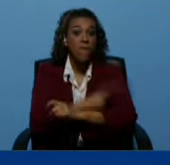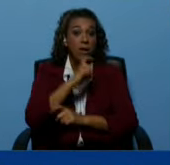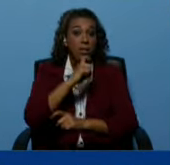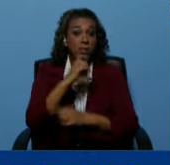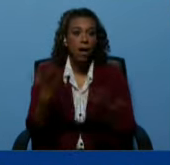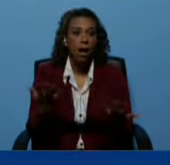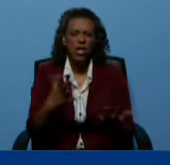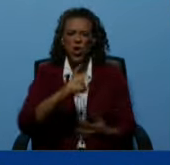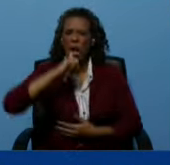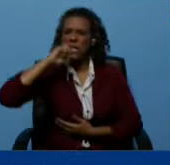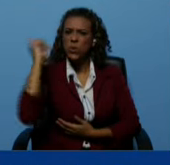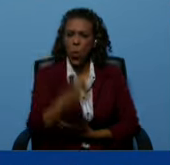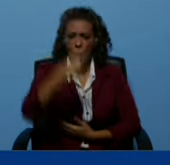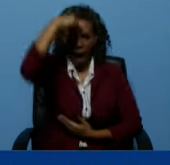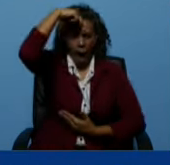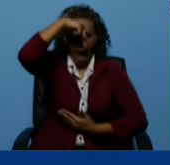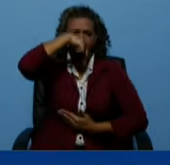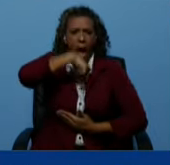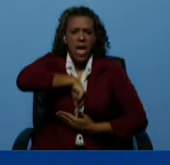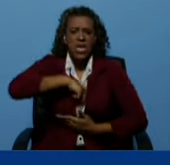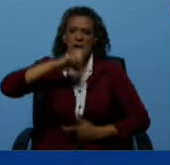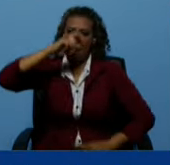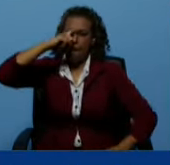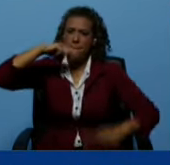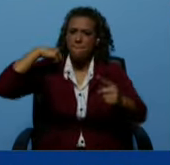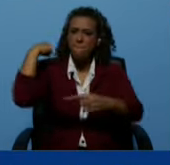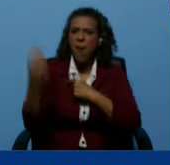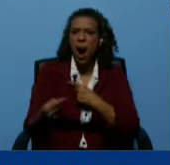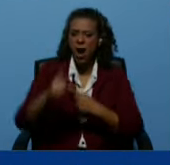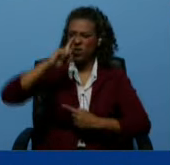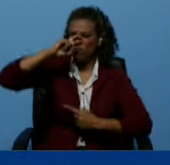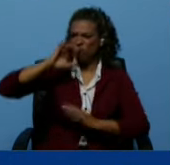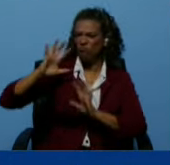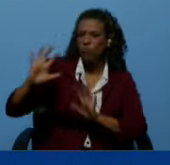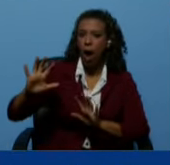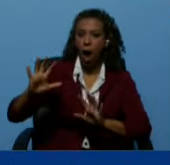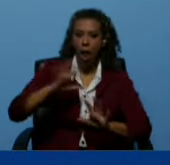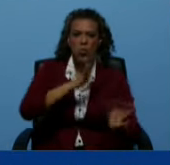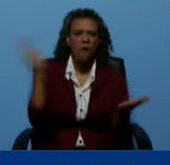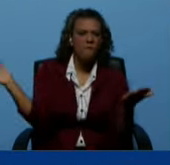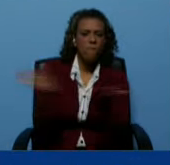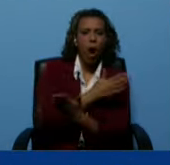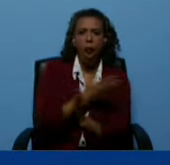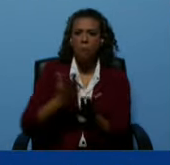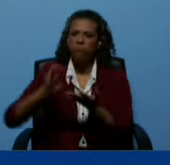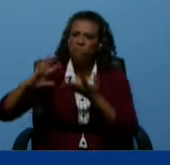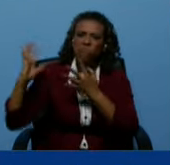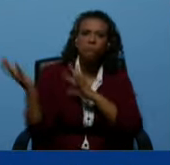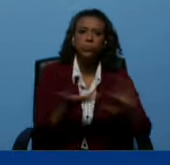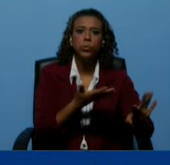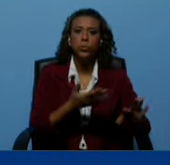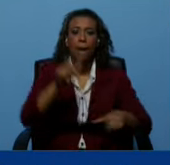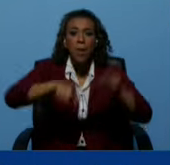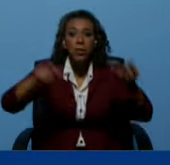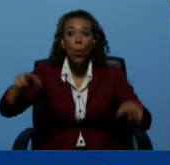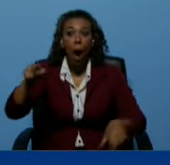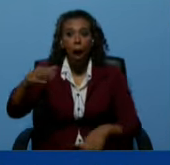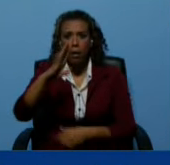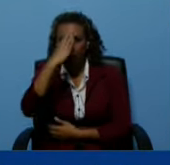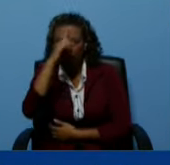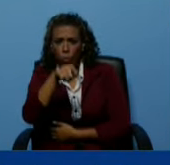Ellos con su odio y su venganza venían a matar al pueblo de Venezuela. ¿Alguien tiene